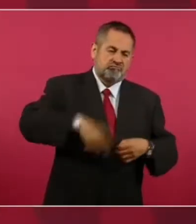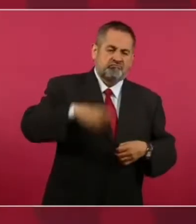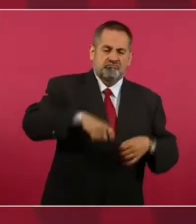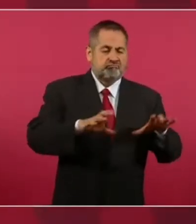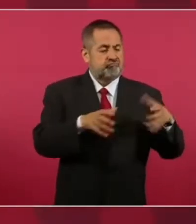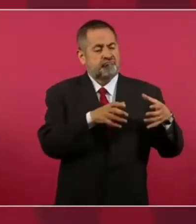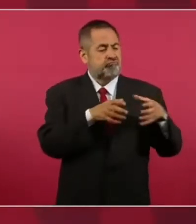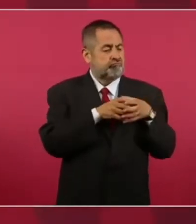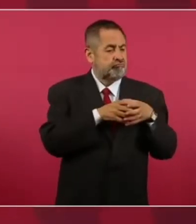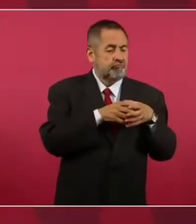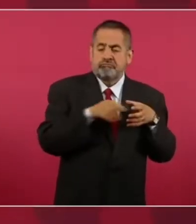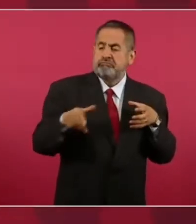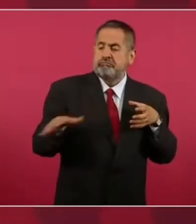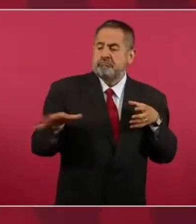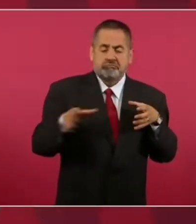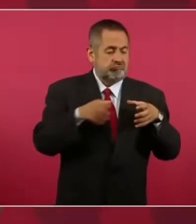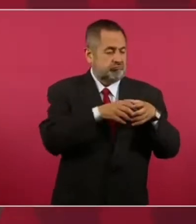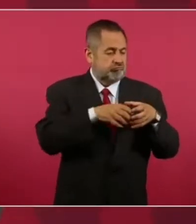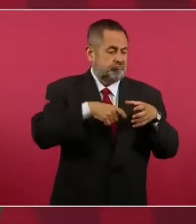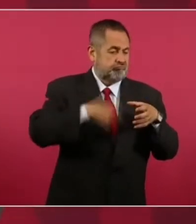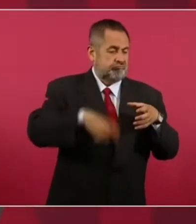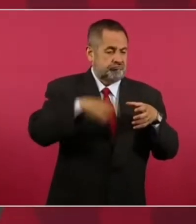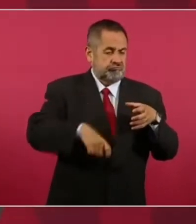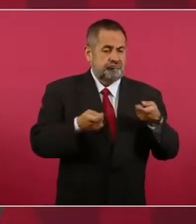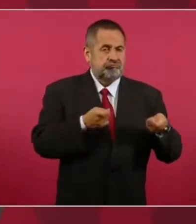para hablar en plata.